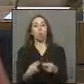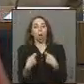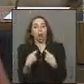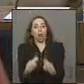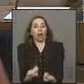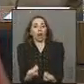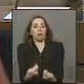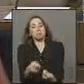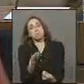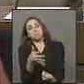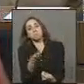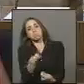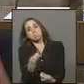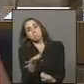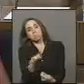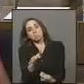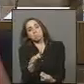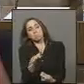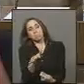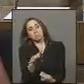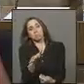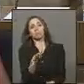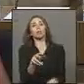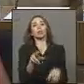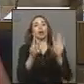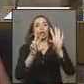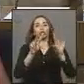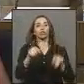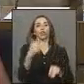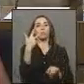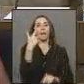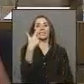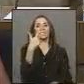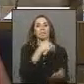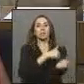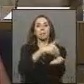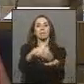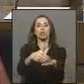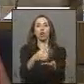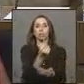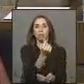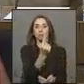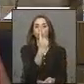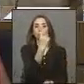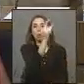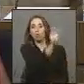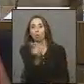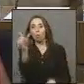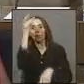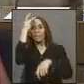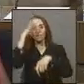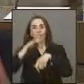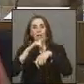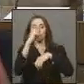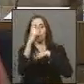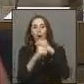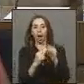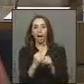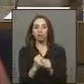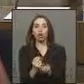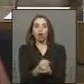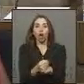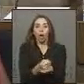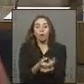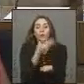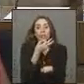en promedio dice, solo 8,7 millones de pesos por paciente al año. Y si es que los